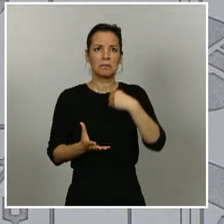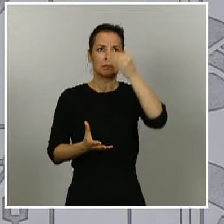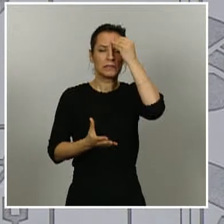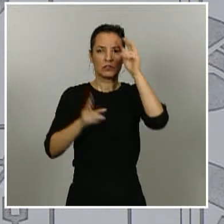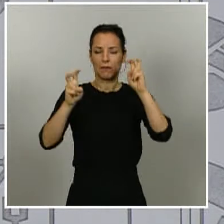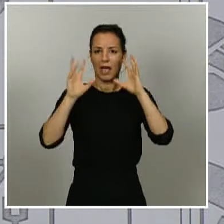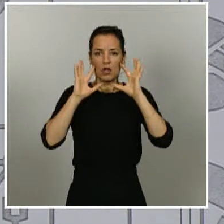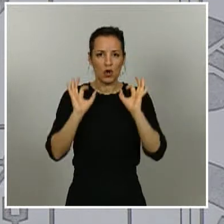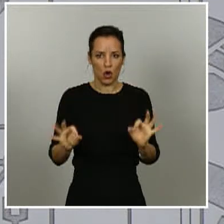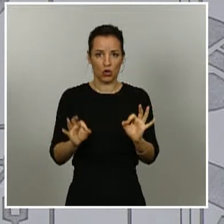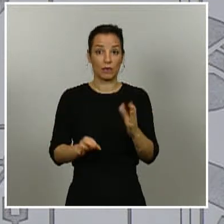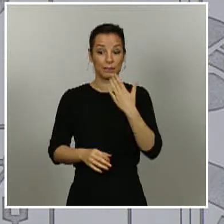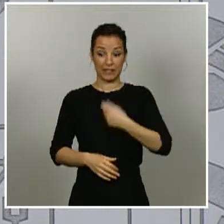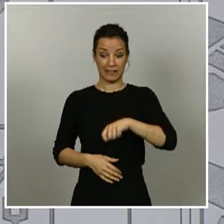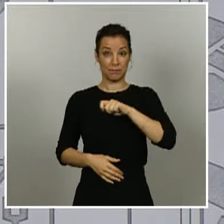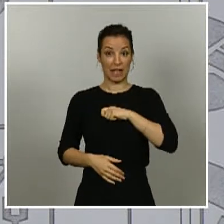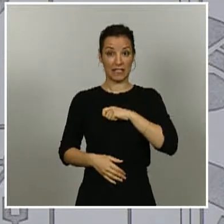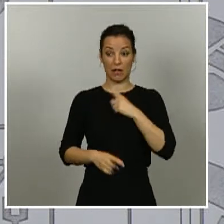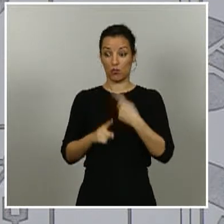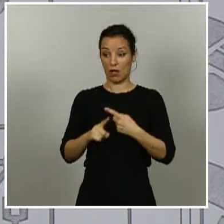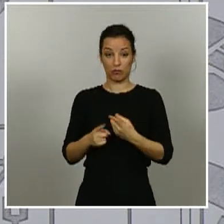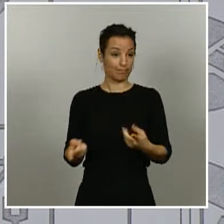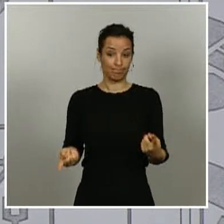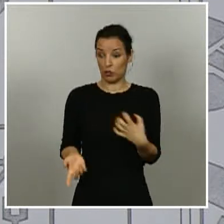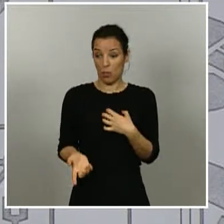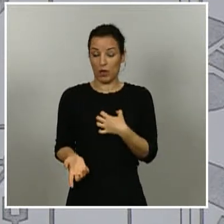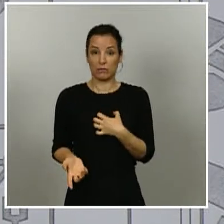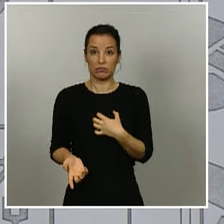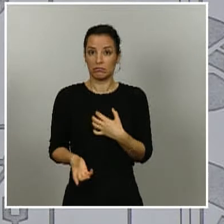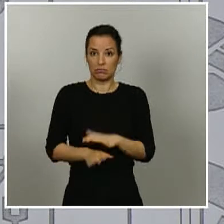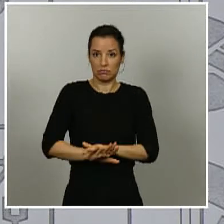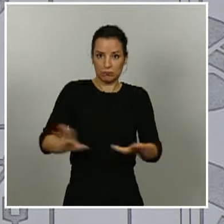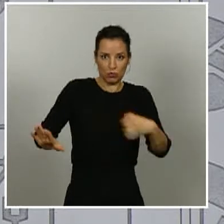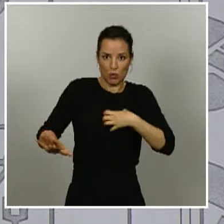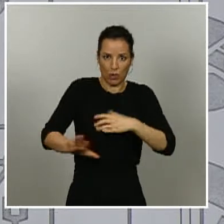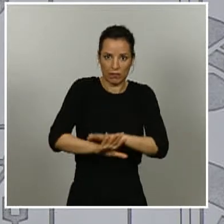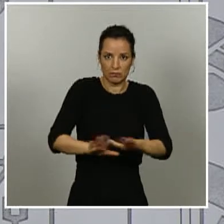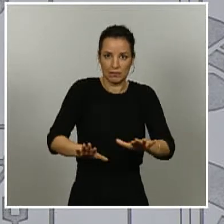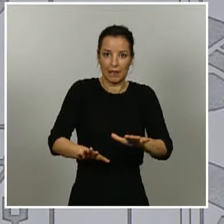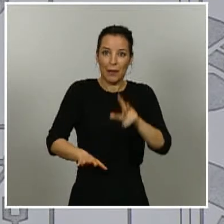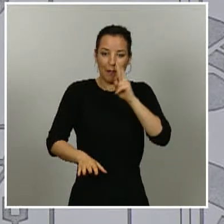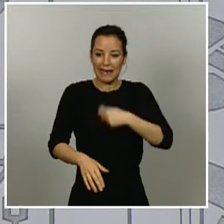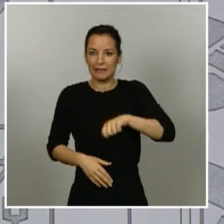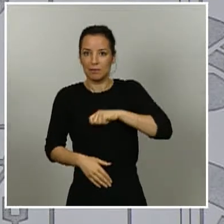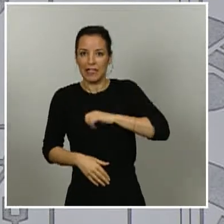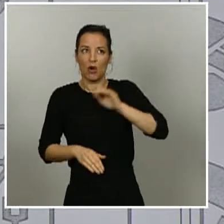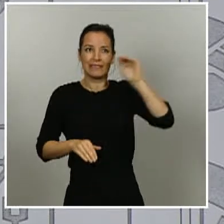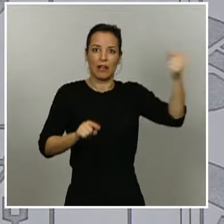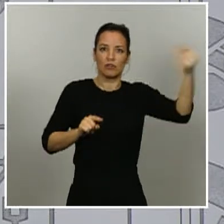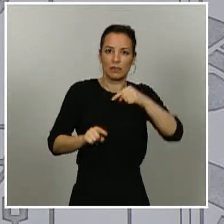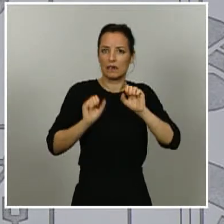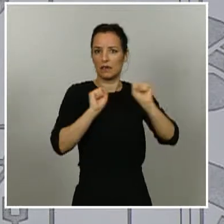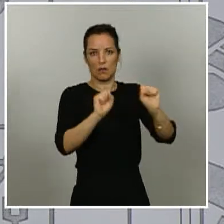en España hay algo que no se puede hacer, pues no se puede hacer. Y eso debería ser aplicable a todos. Creo que